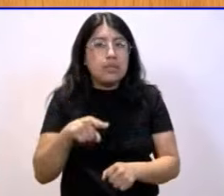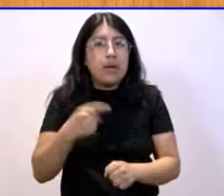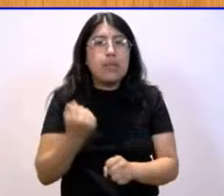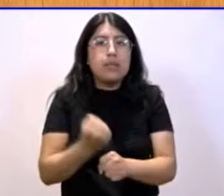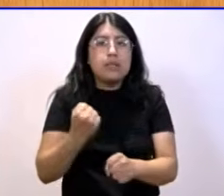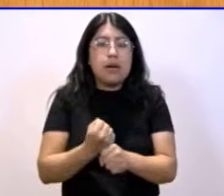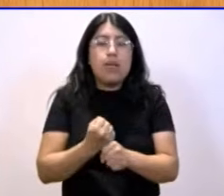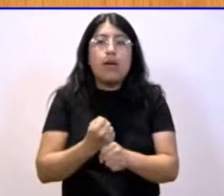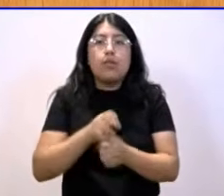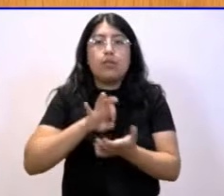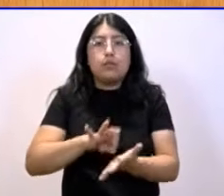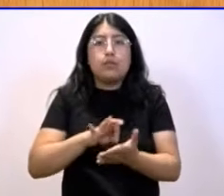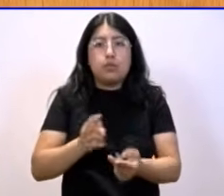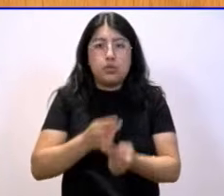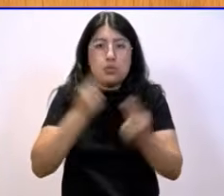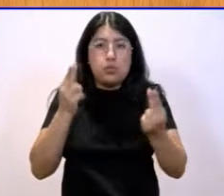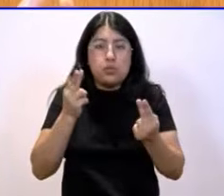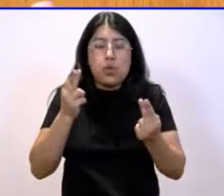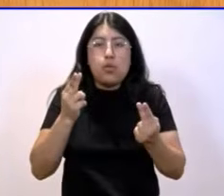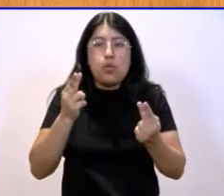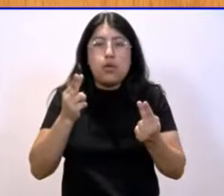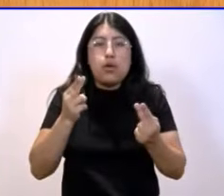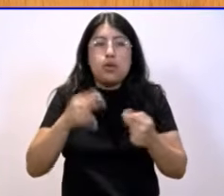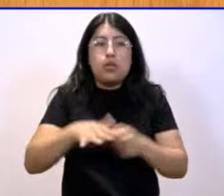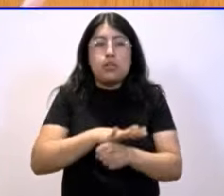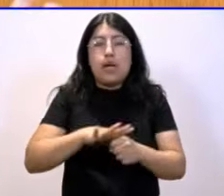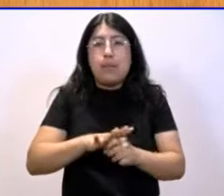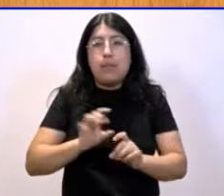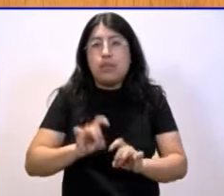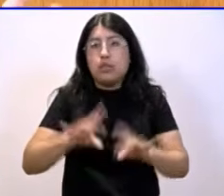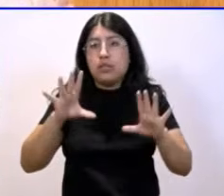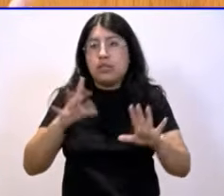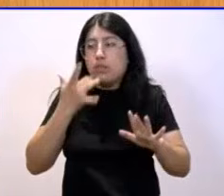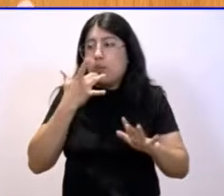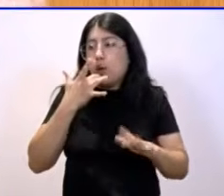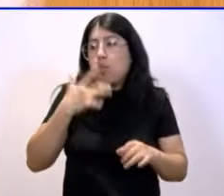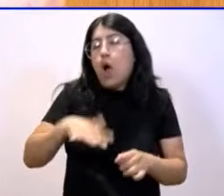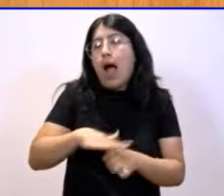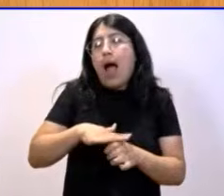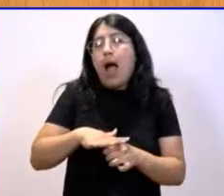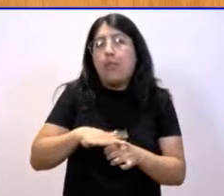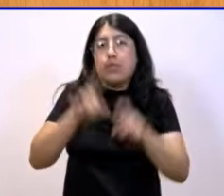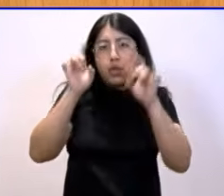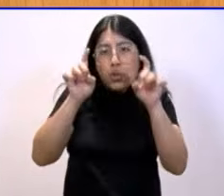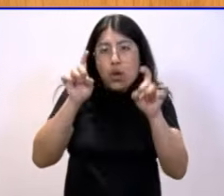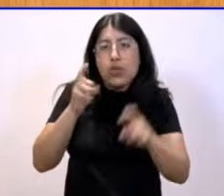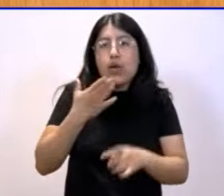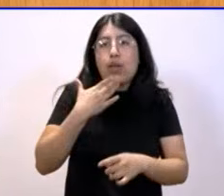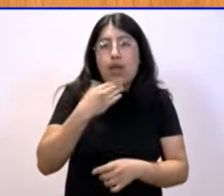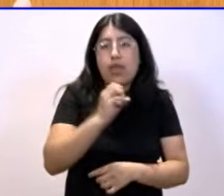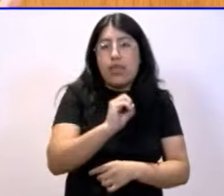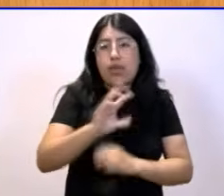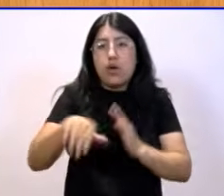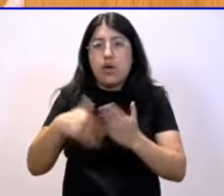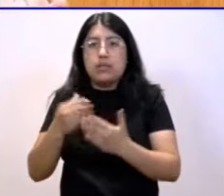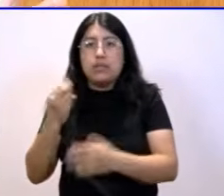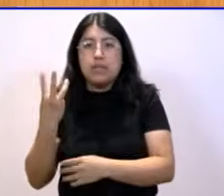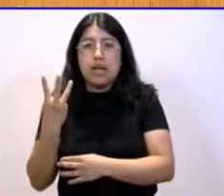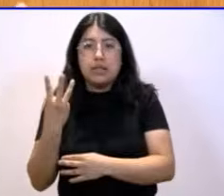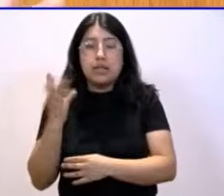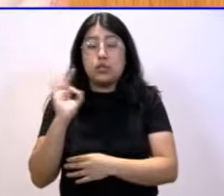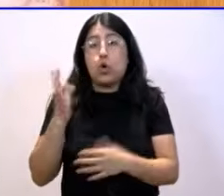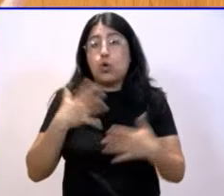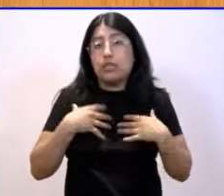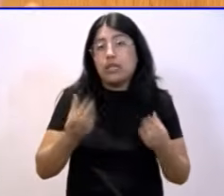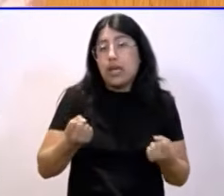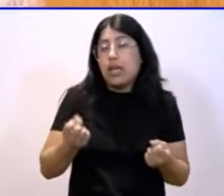los servicios públicos en ámbitos tan sensibles como la educación de 0 a 3 años, como la educación en su totalidad, como la sanidad, como